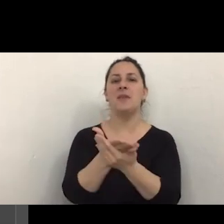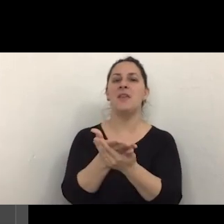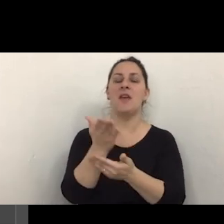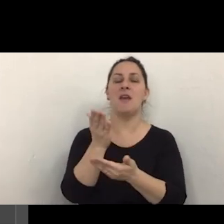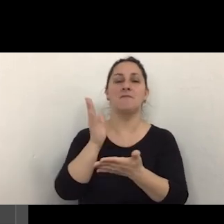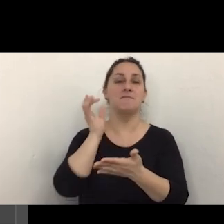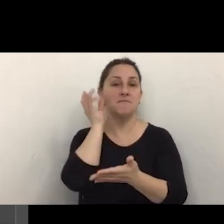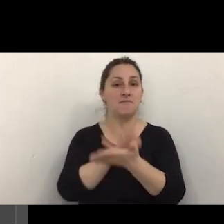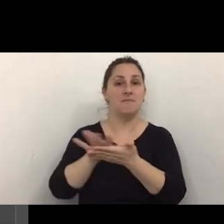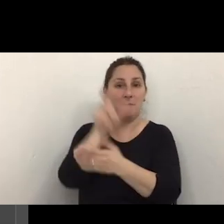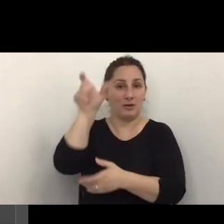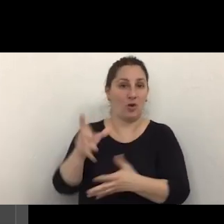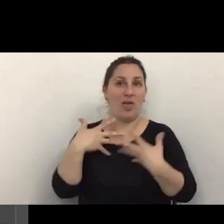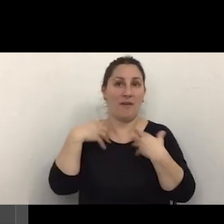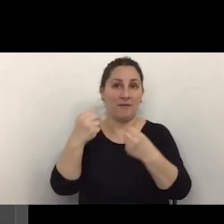su defendido,